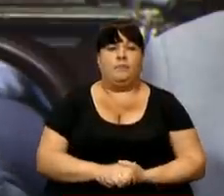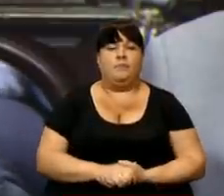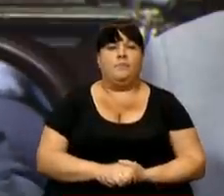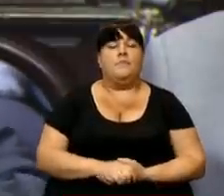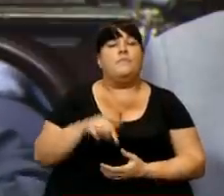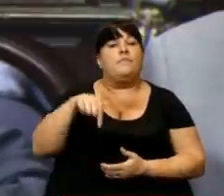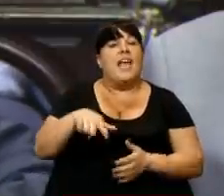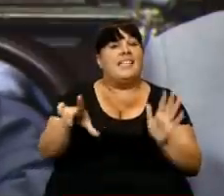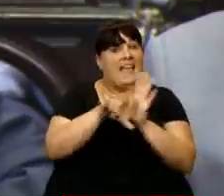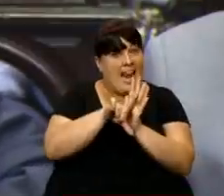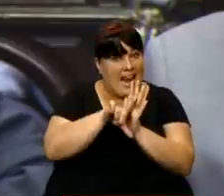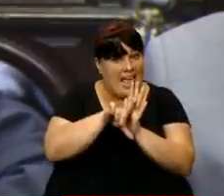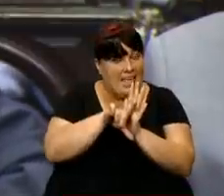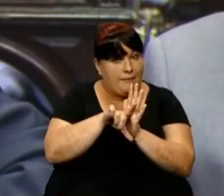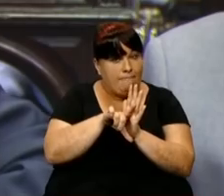Esta es una ley